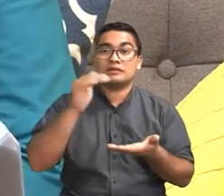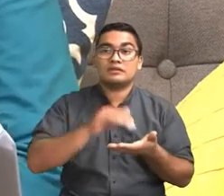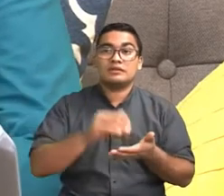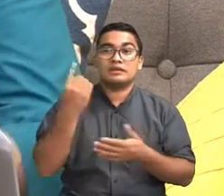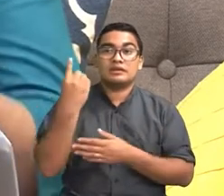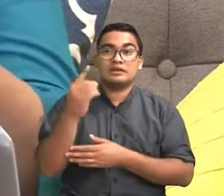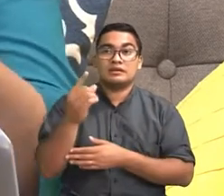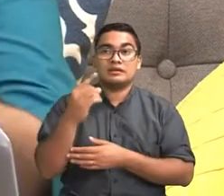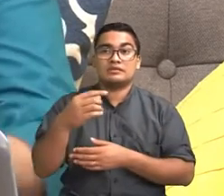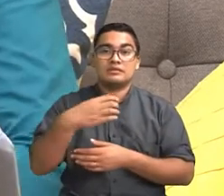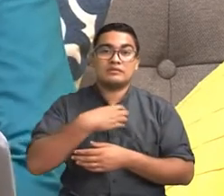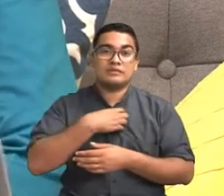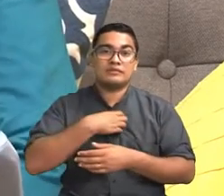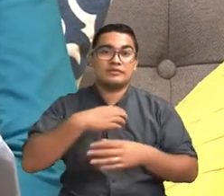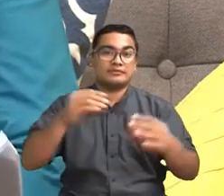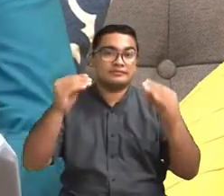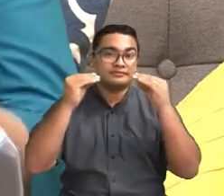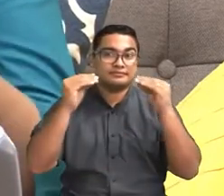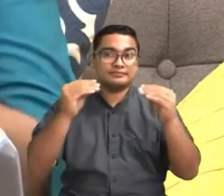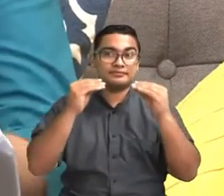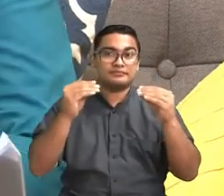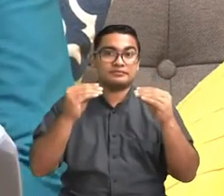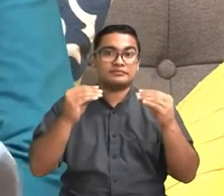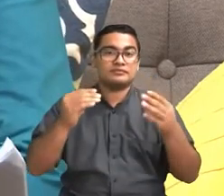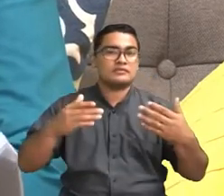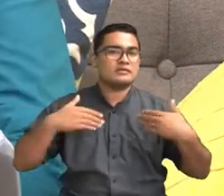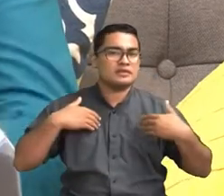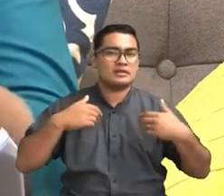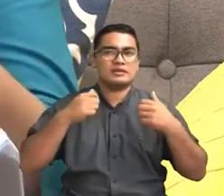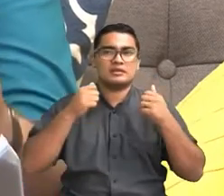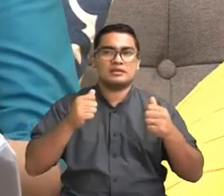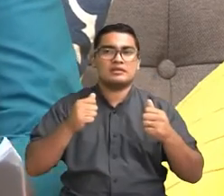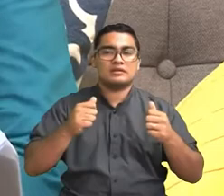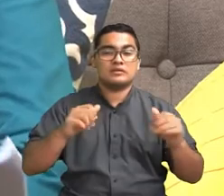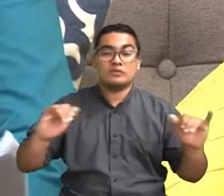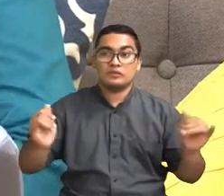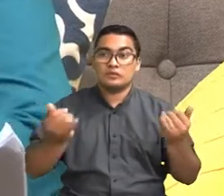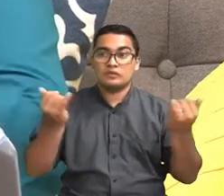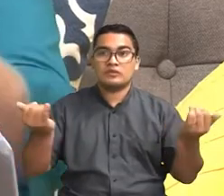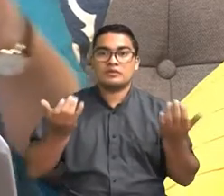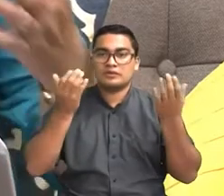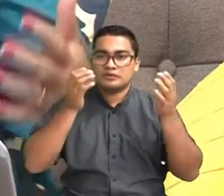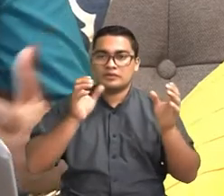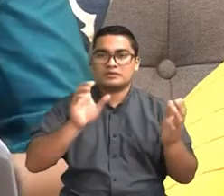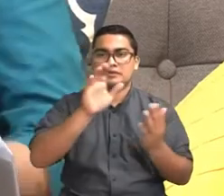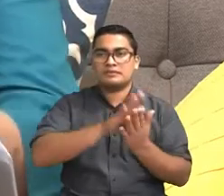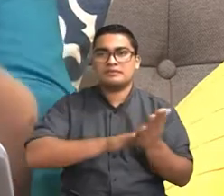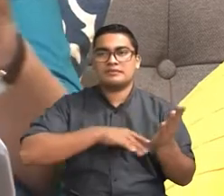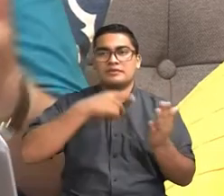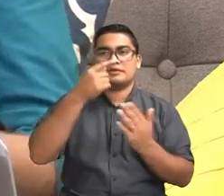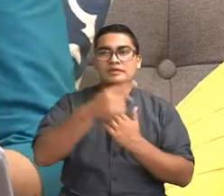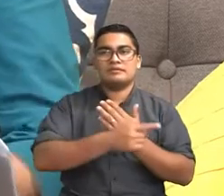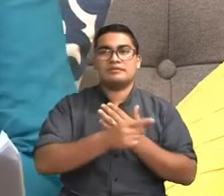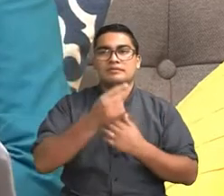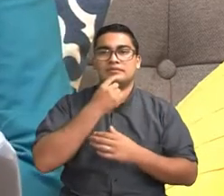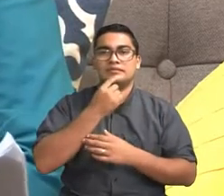los derechos a la educación, a la salud, a la recreación, a todos los programas, ¿verdad?,